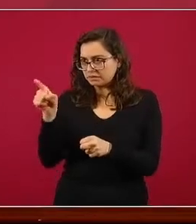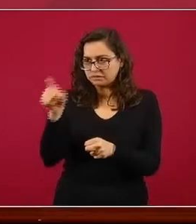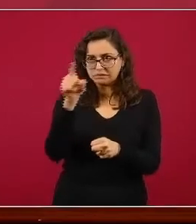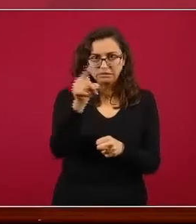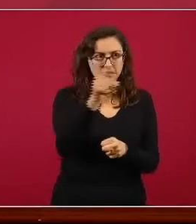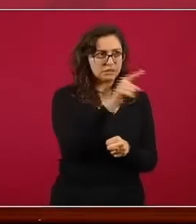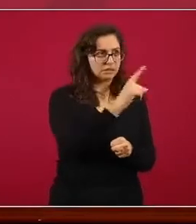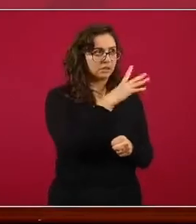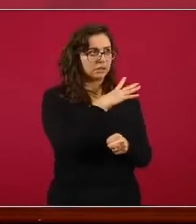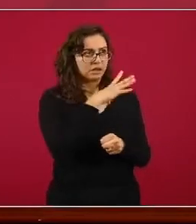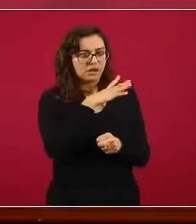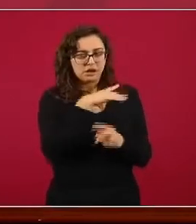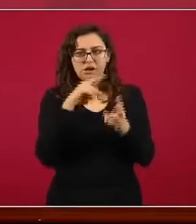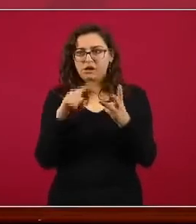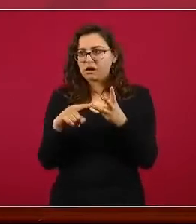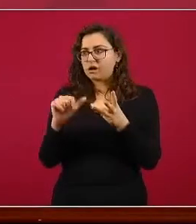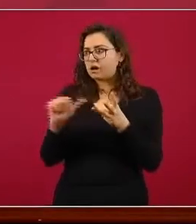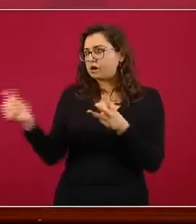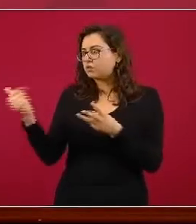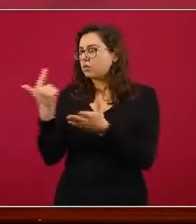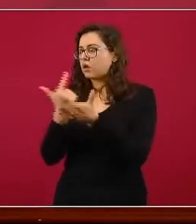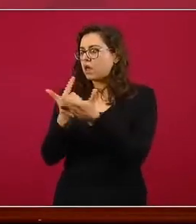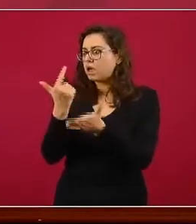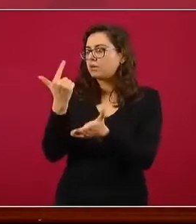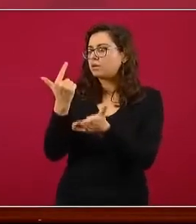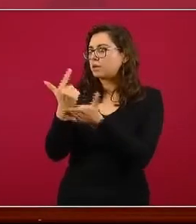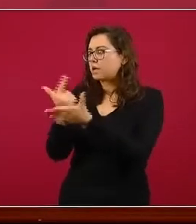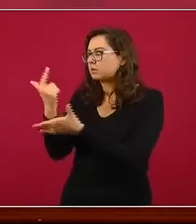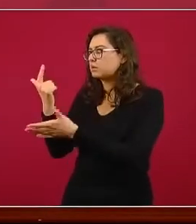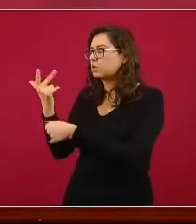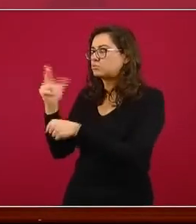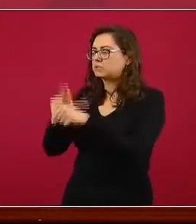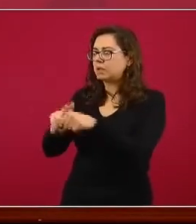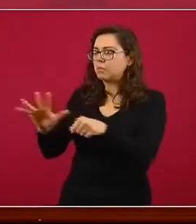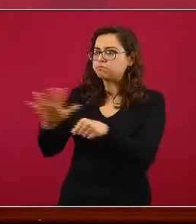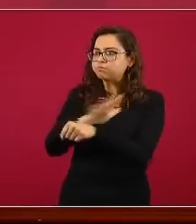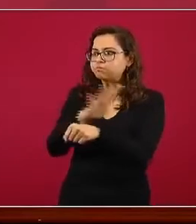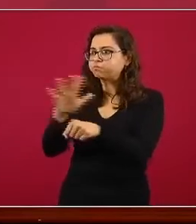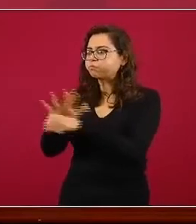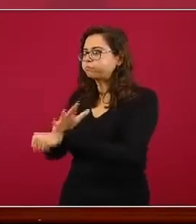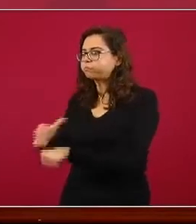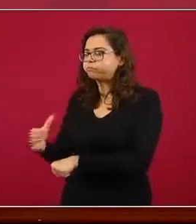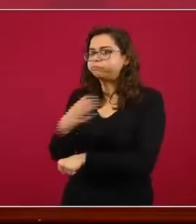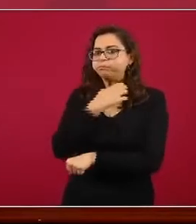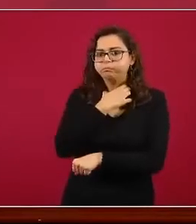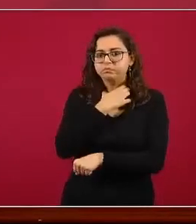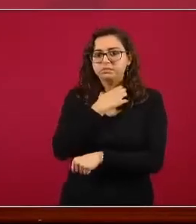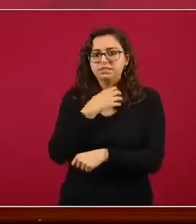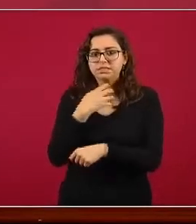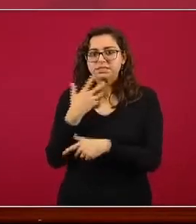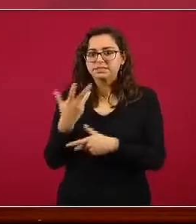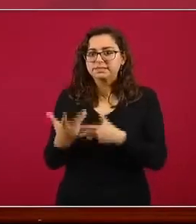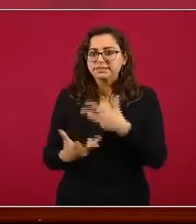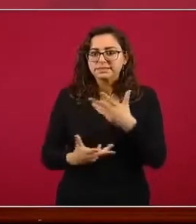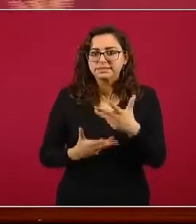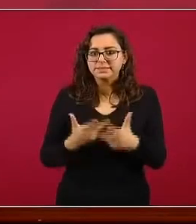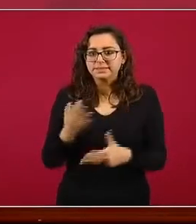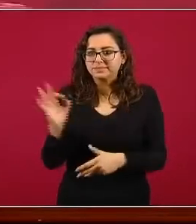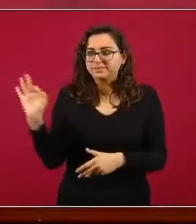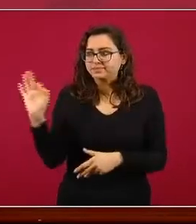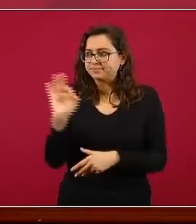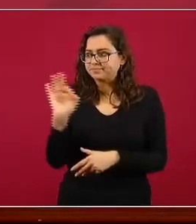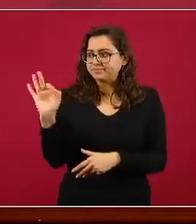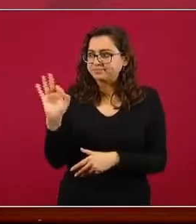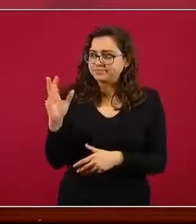piensan en los casos graves de COVID que están llenando los hospitales y que nos están llevando a la necesidad de expandir